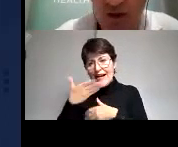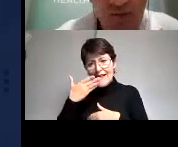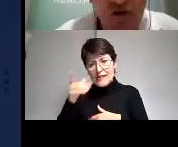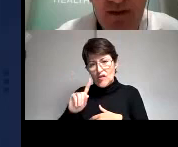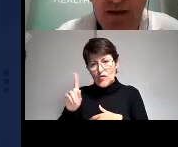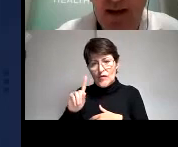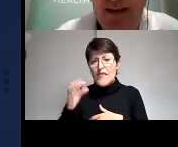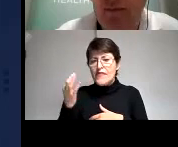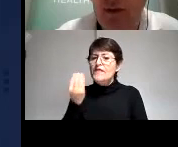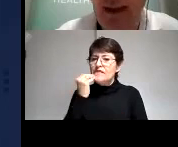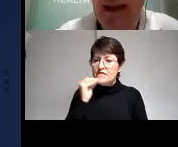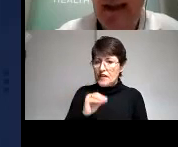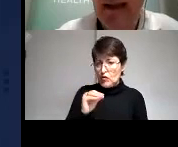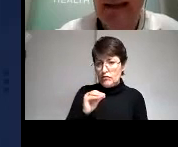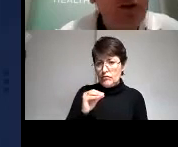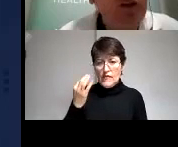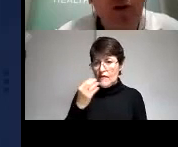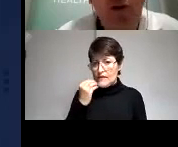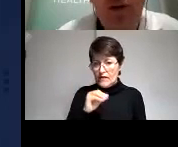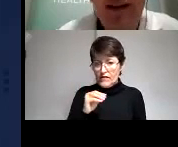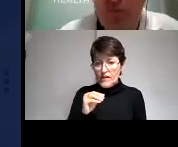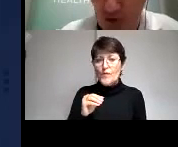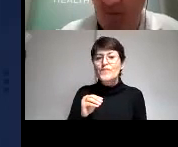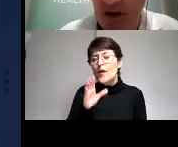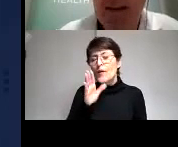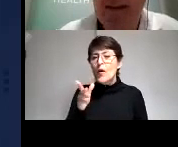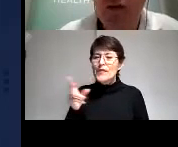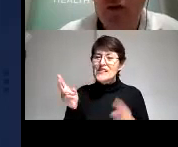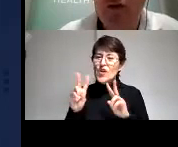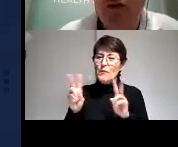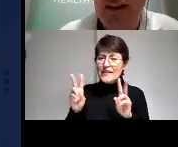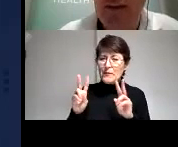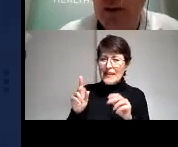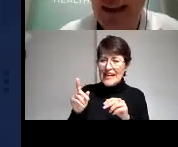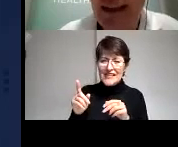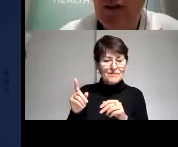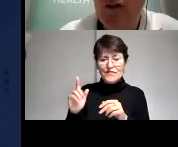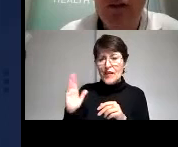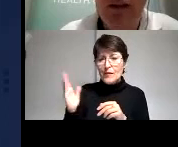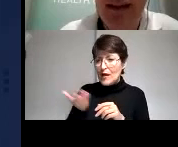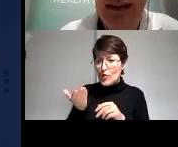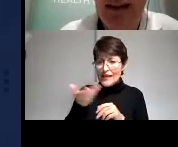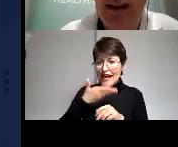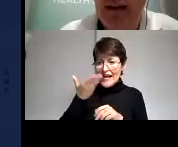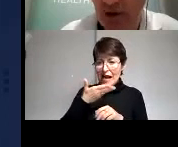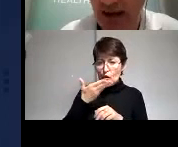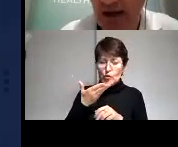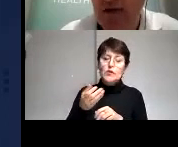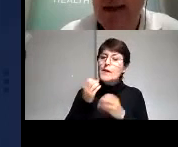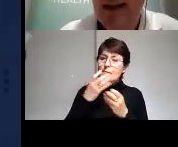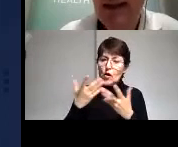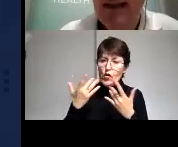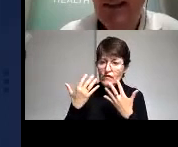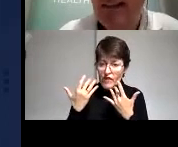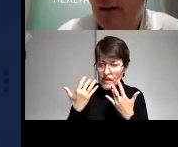calentemos, por lo que hemos comentado antes, porque tanto las inmunoglobulinas como los aminoácidos son sustancias proteicas, son de origen